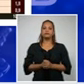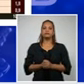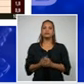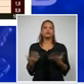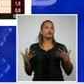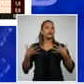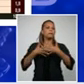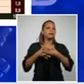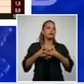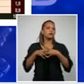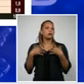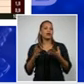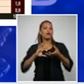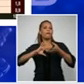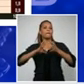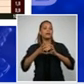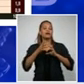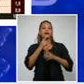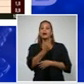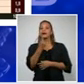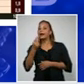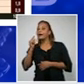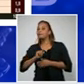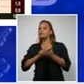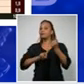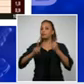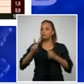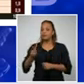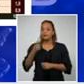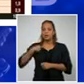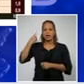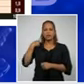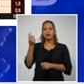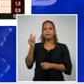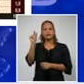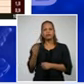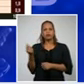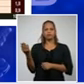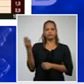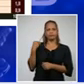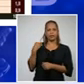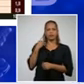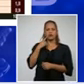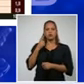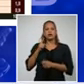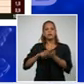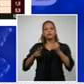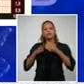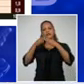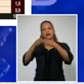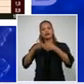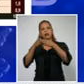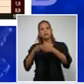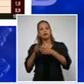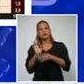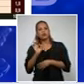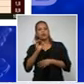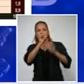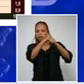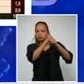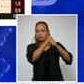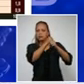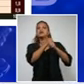la complejidad de cada territorio. Ayer una persona me decía, en Granma todavía no están estudiando. En Granma todos